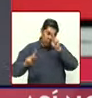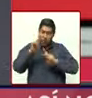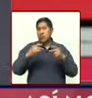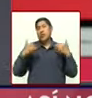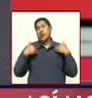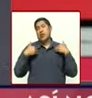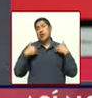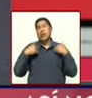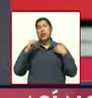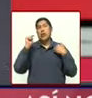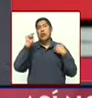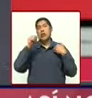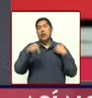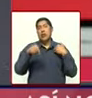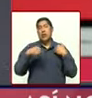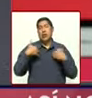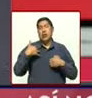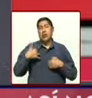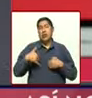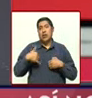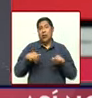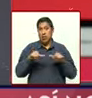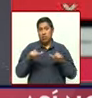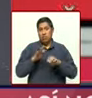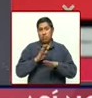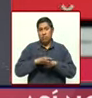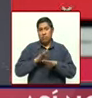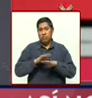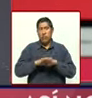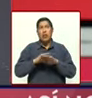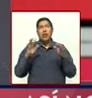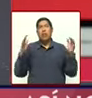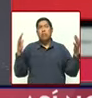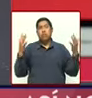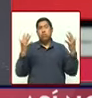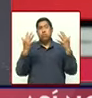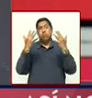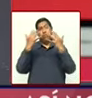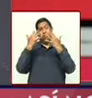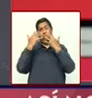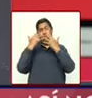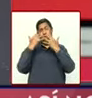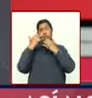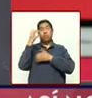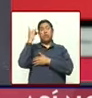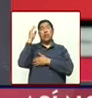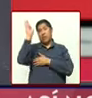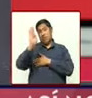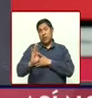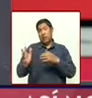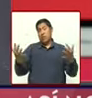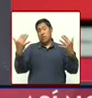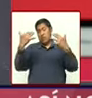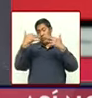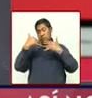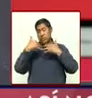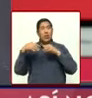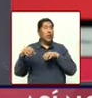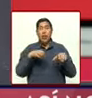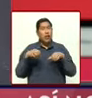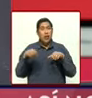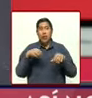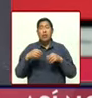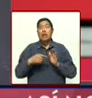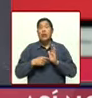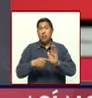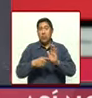tiene, por ejemplo, ahí en Argentina, donde también se están tomando previsiones. El humo proveniente de incendios de Bolivia y Brasil están siendo, por